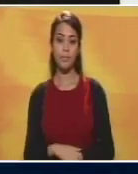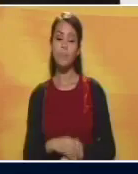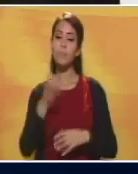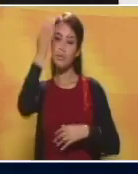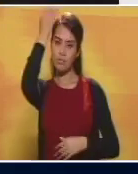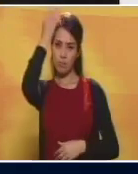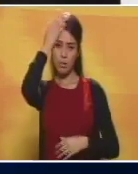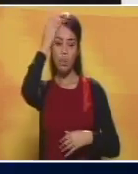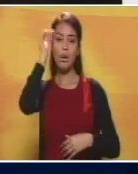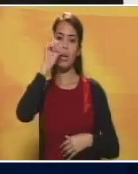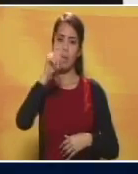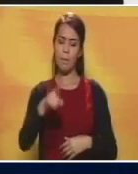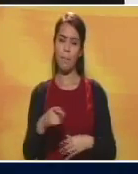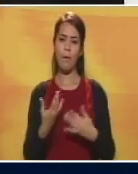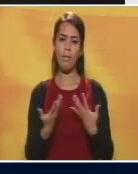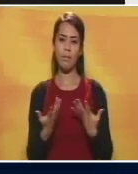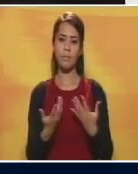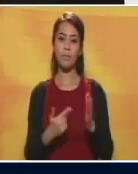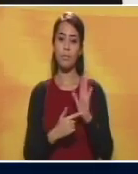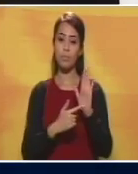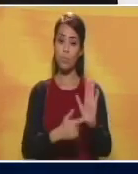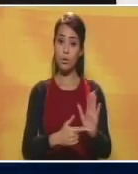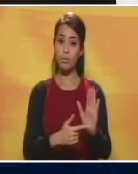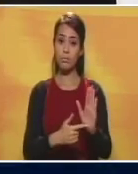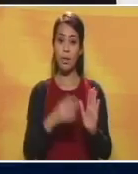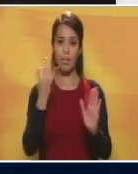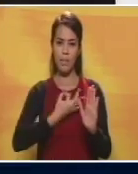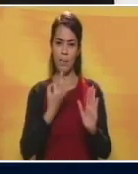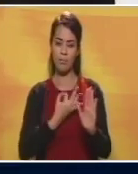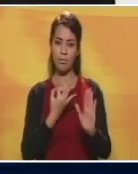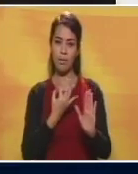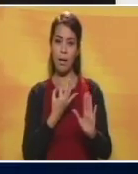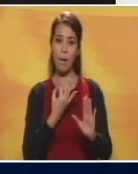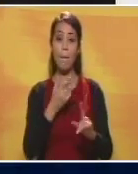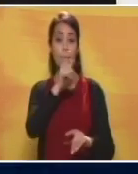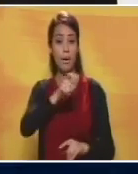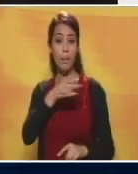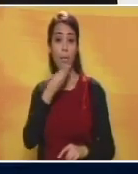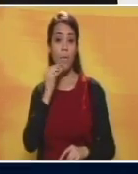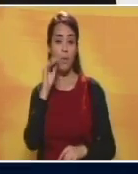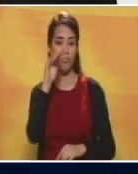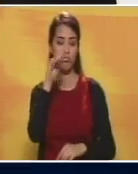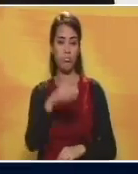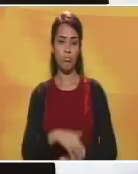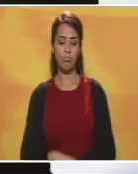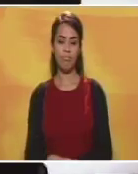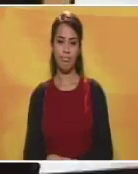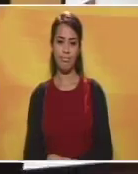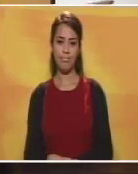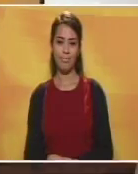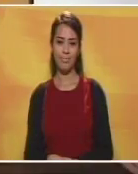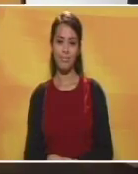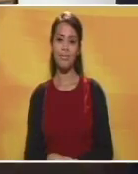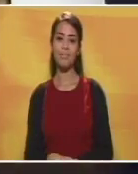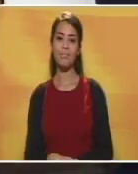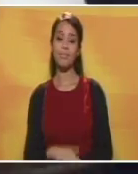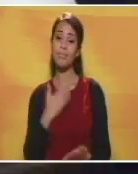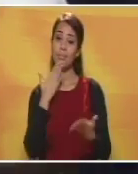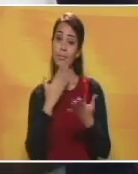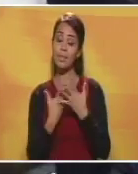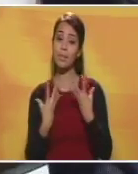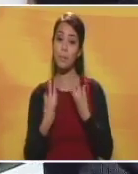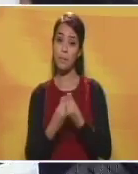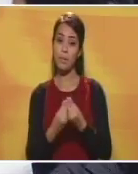y que puedan convertirse en un verdadero ejemplo para las generaciones que vienen detrás. Gracias por acompañarnos.